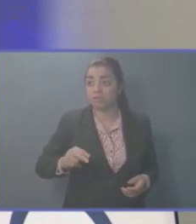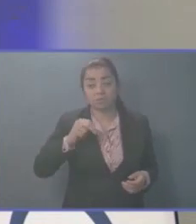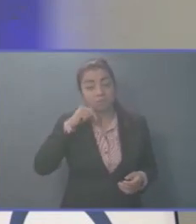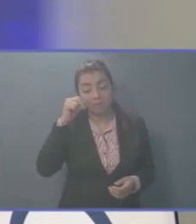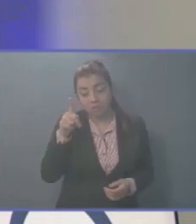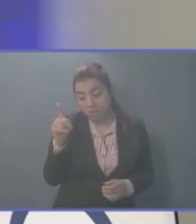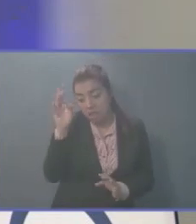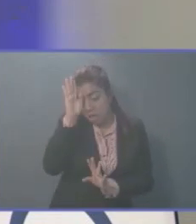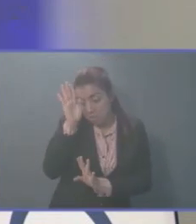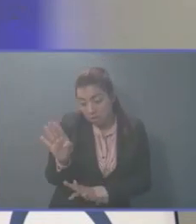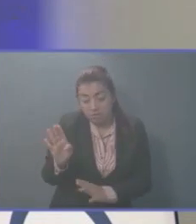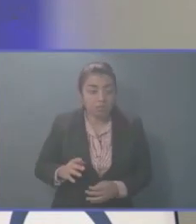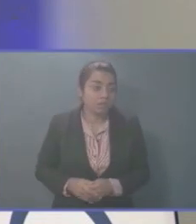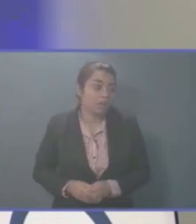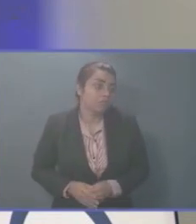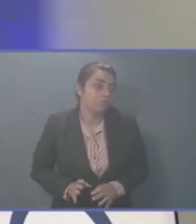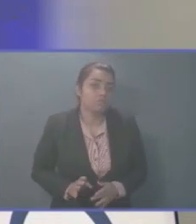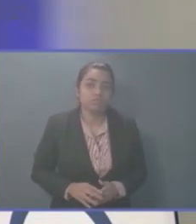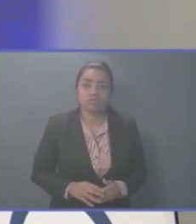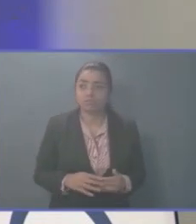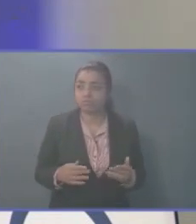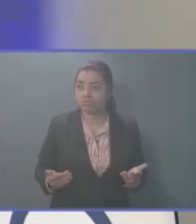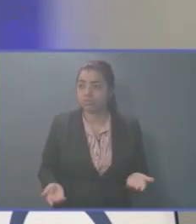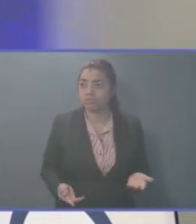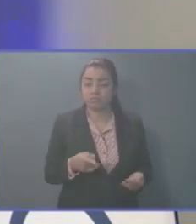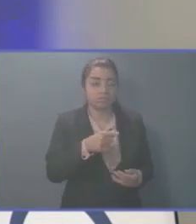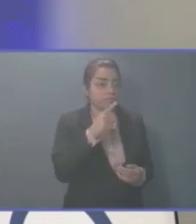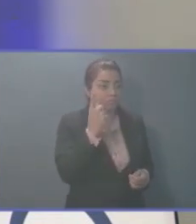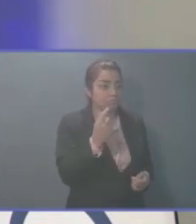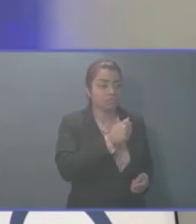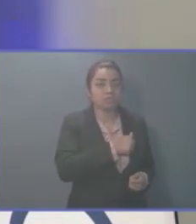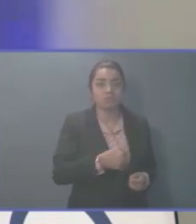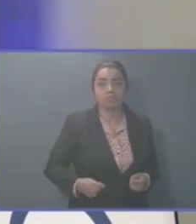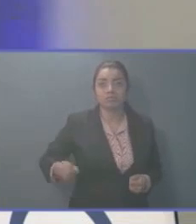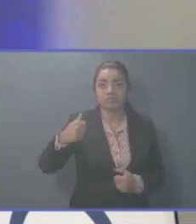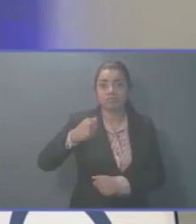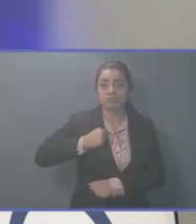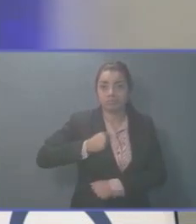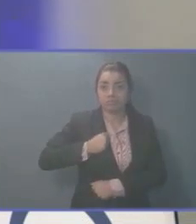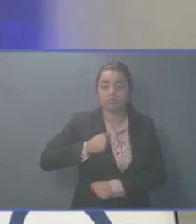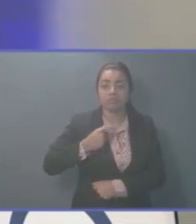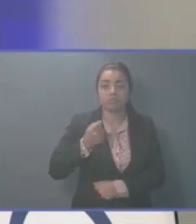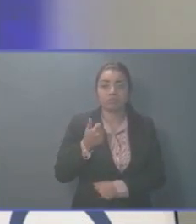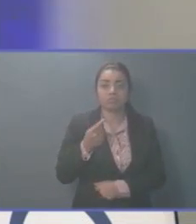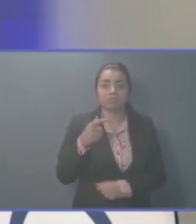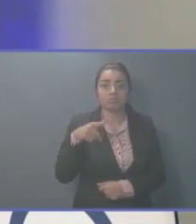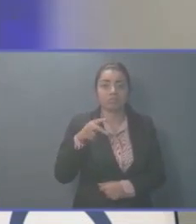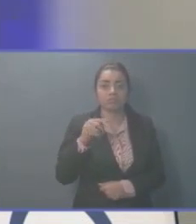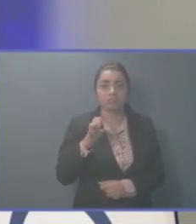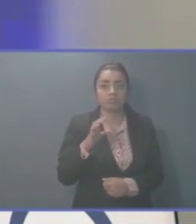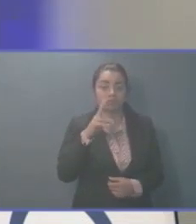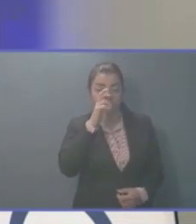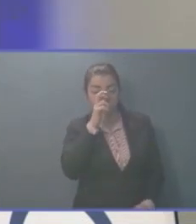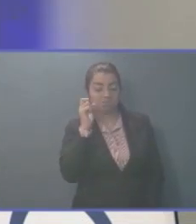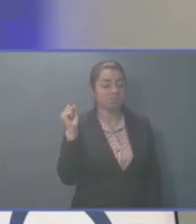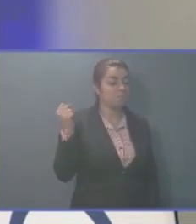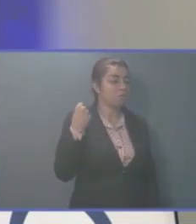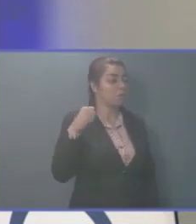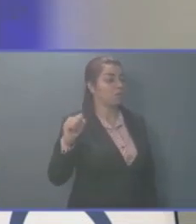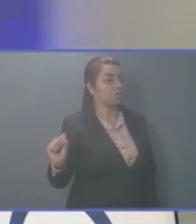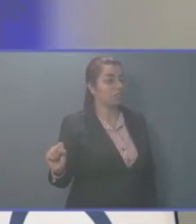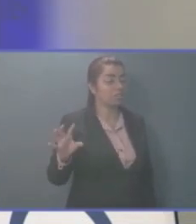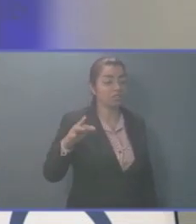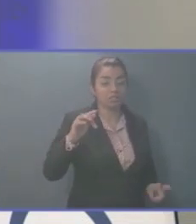respetar, pero no las comparto. Sus funcionarios, en este caso de seguridad, también se han mostrado un poco prepotentes alrededor del